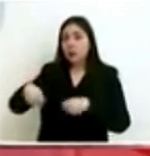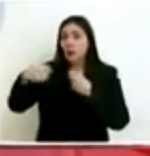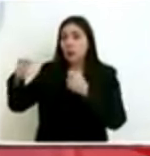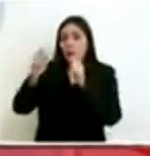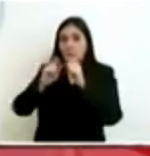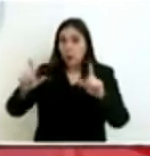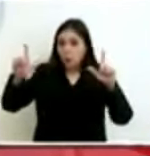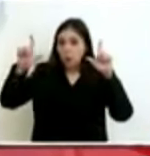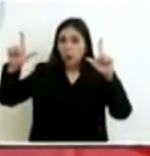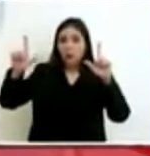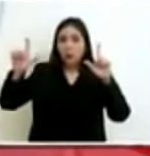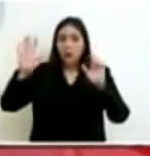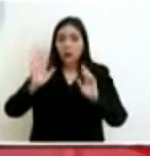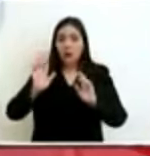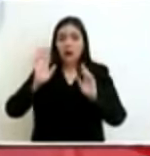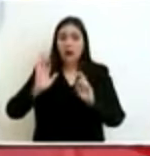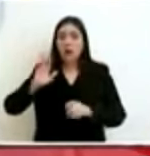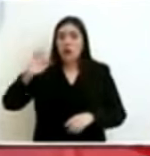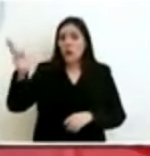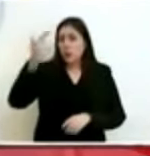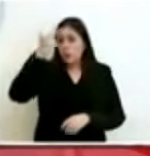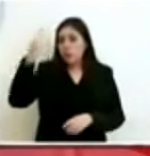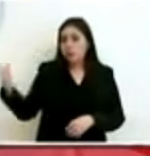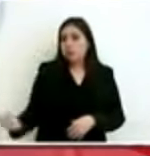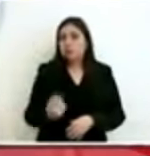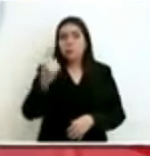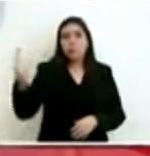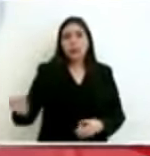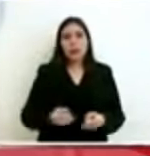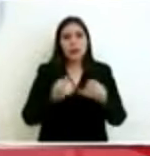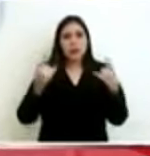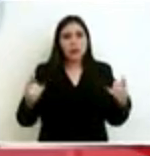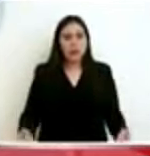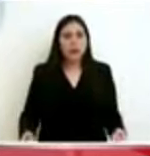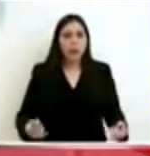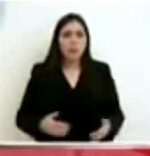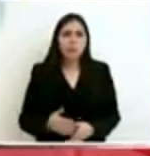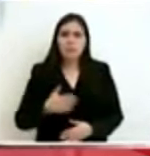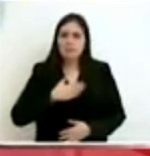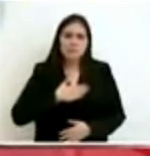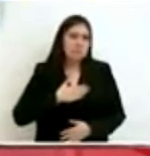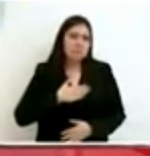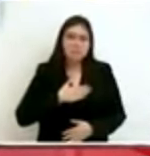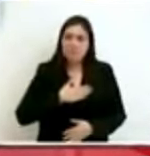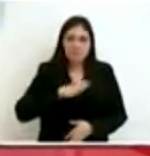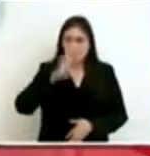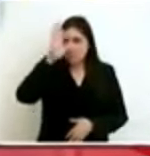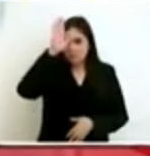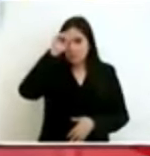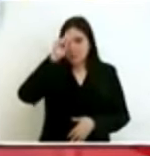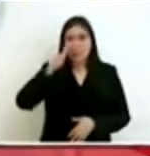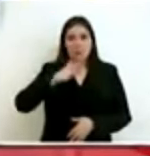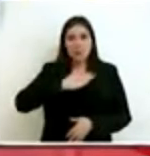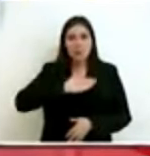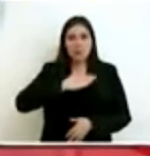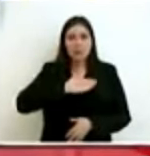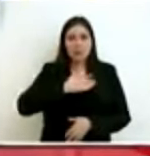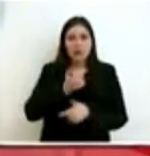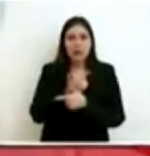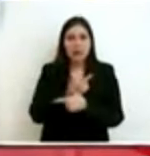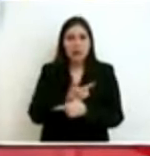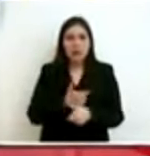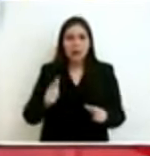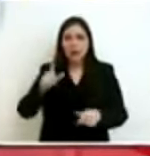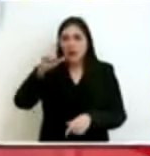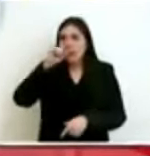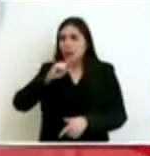mural, sino el paredón de la historia. Pero yo no estoy de acuerdo en restringir mi libertad por